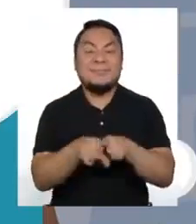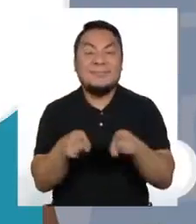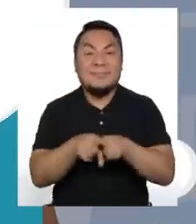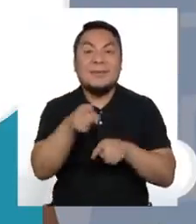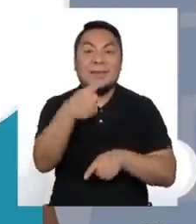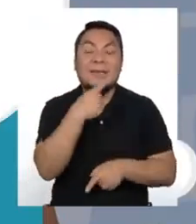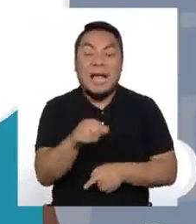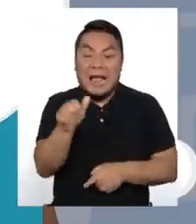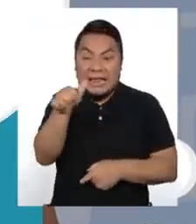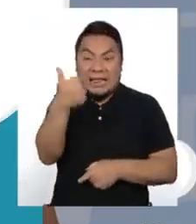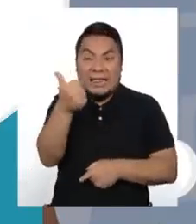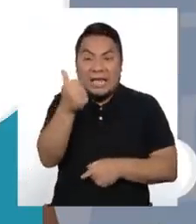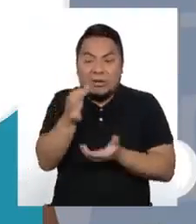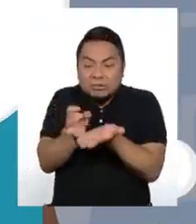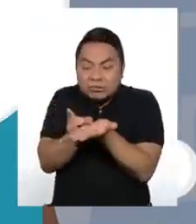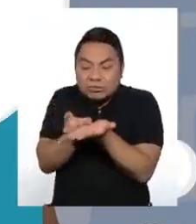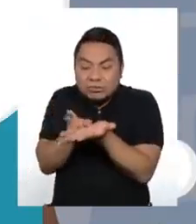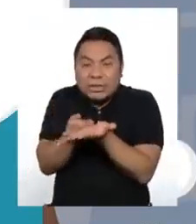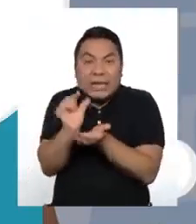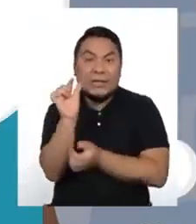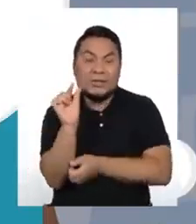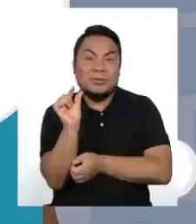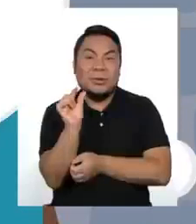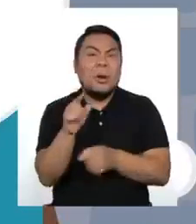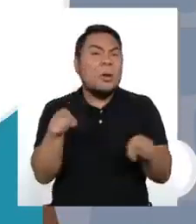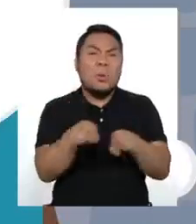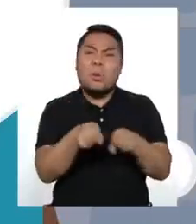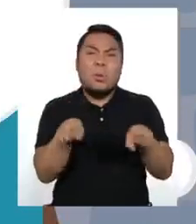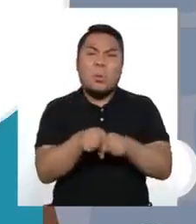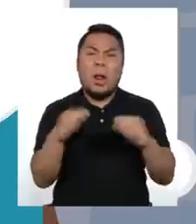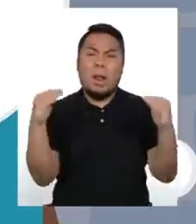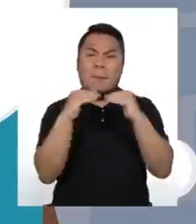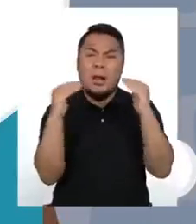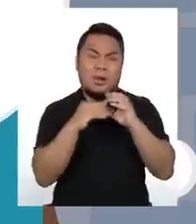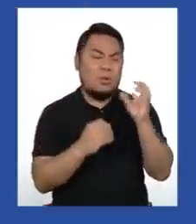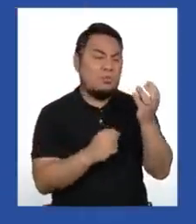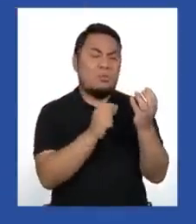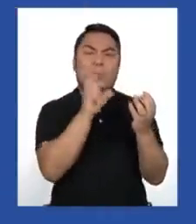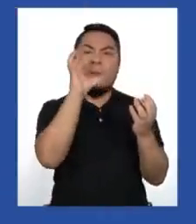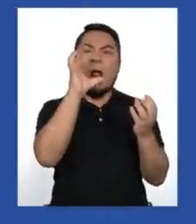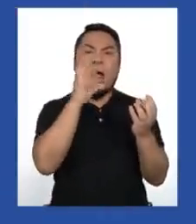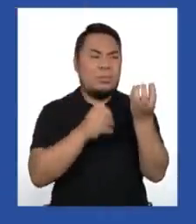10 canicas pequeñas valen lo mismo que una canica grande.